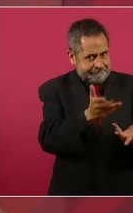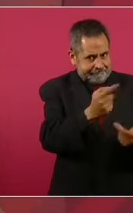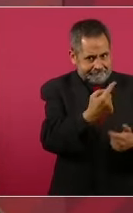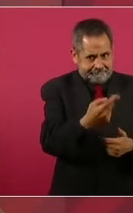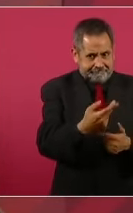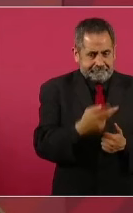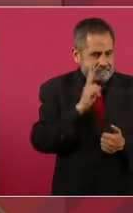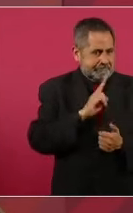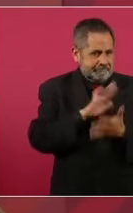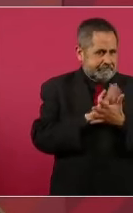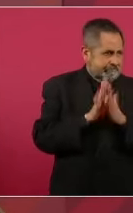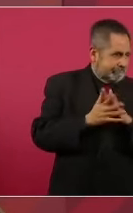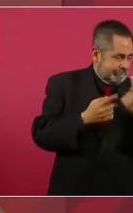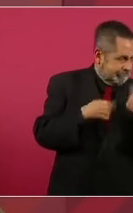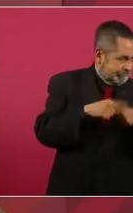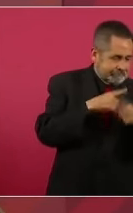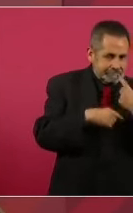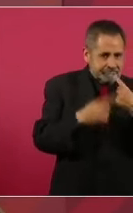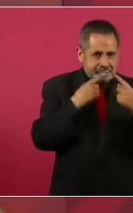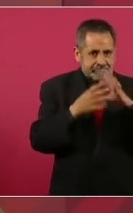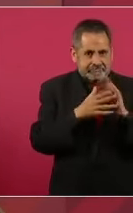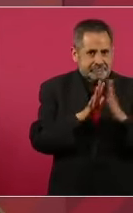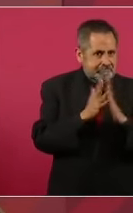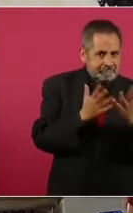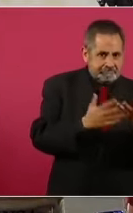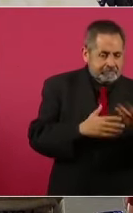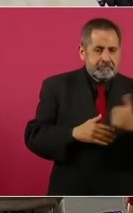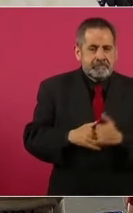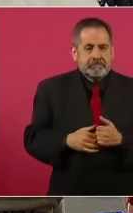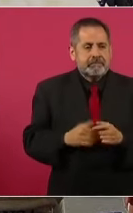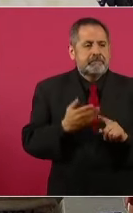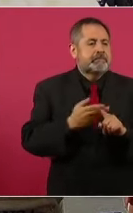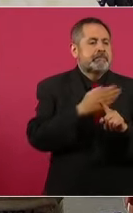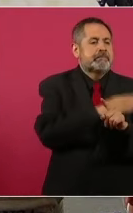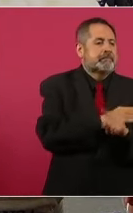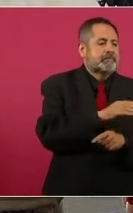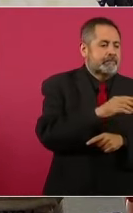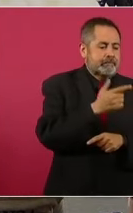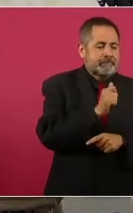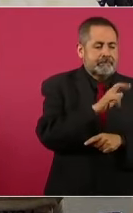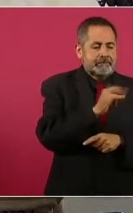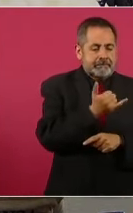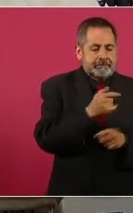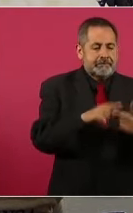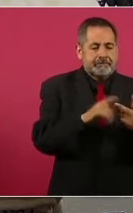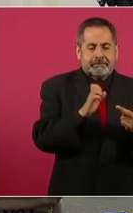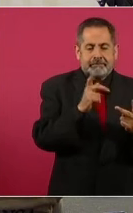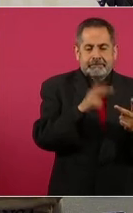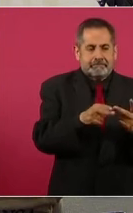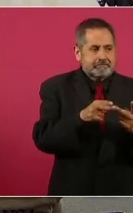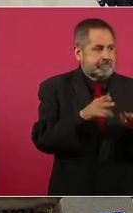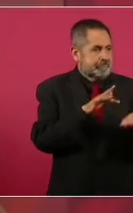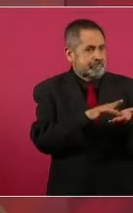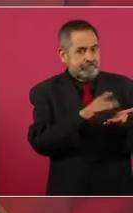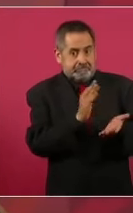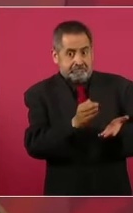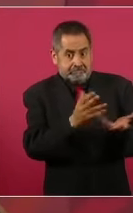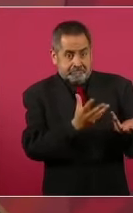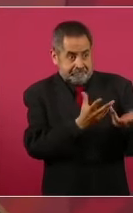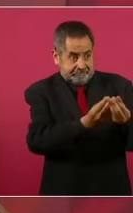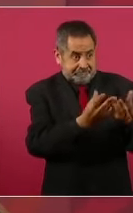y lo habían apoyado Videgaray y Peña, pues iba a aceptar